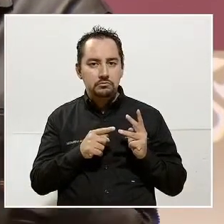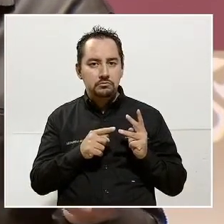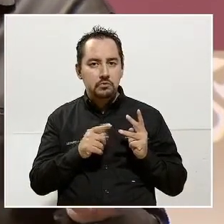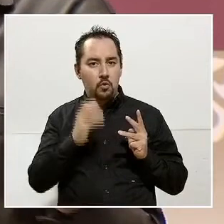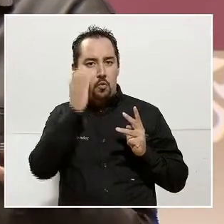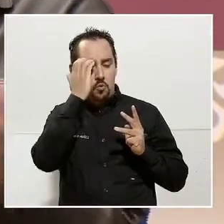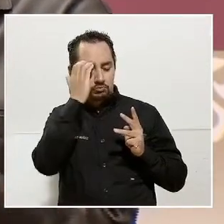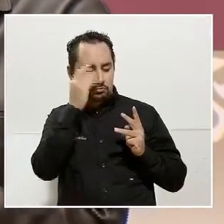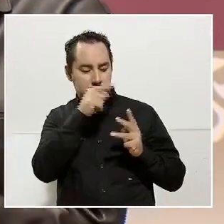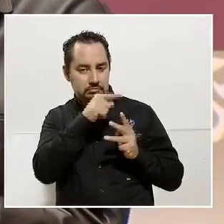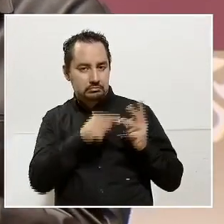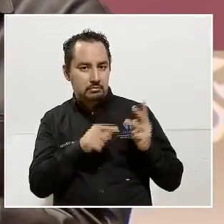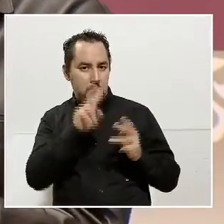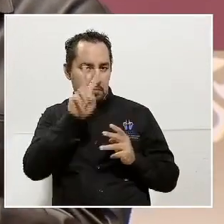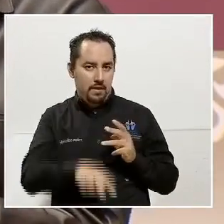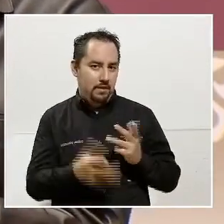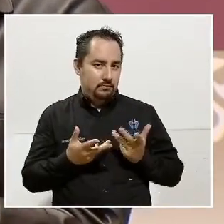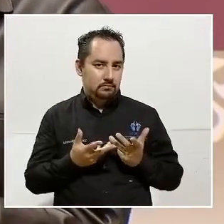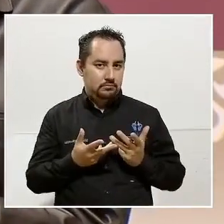conocer la verdad.